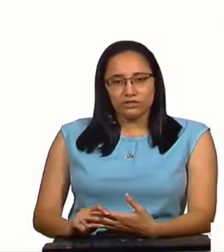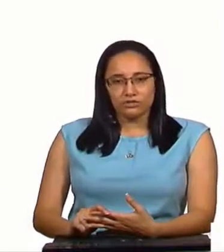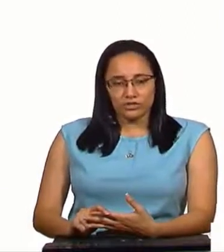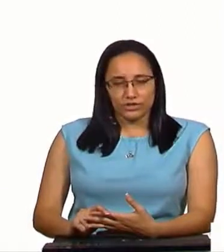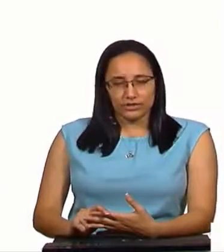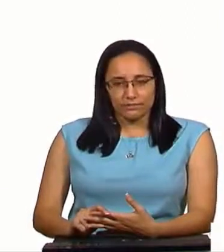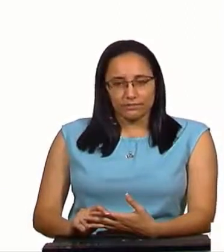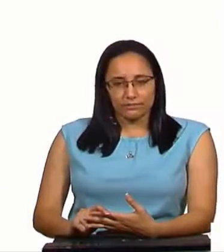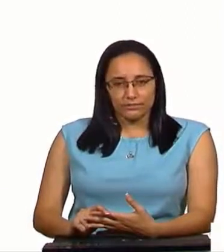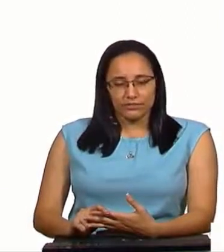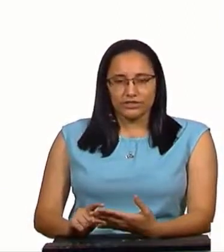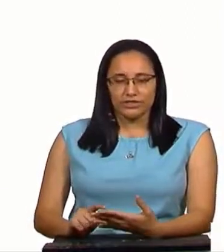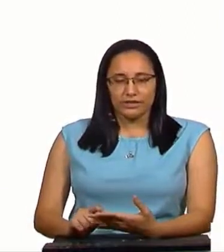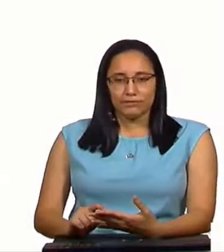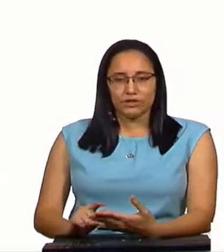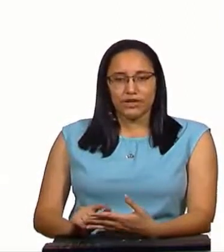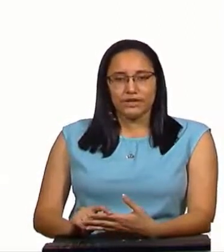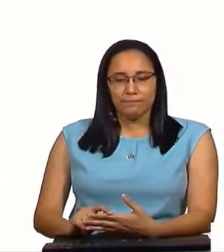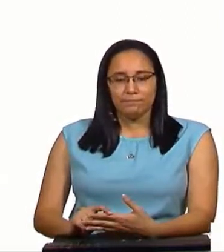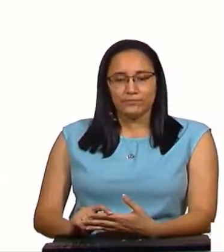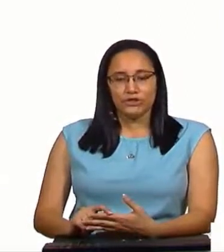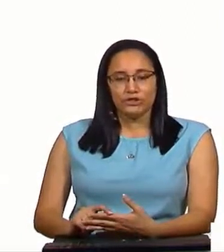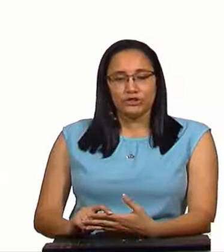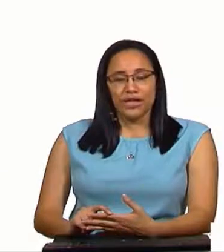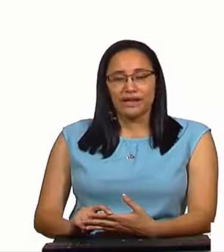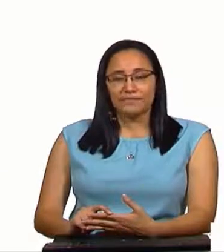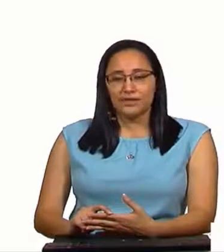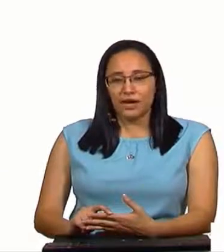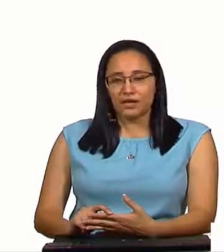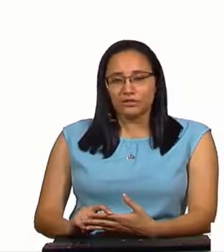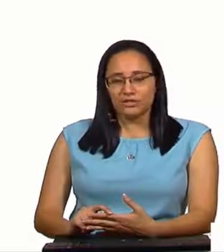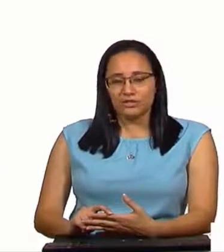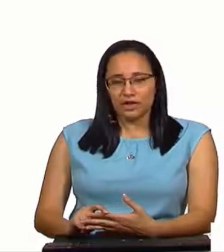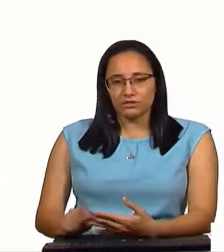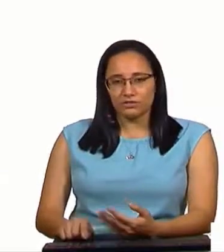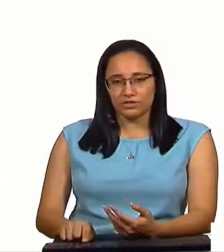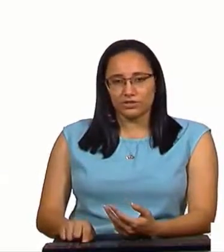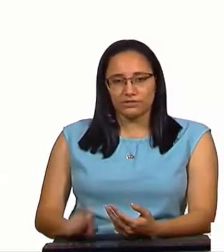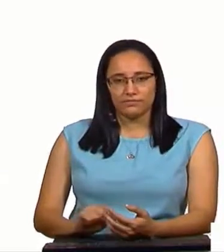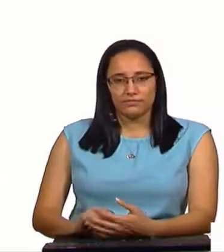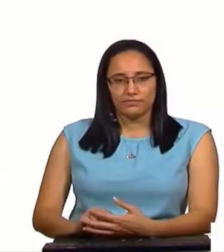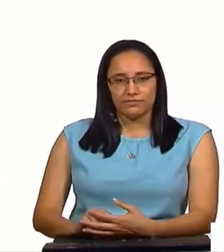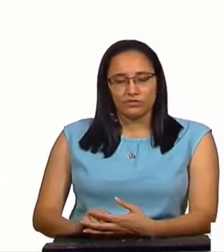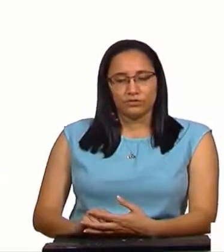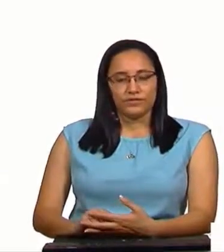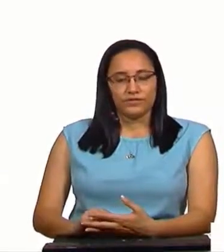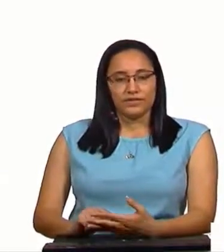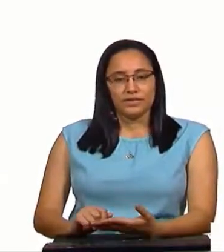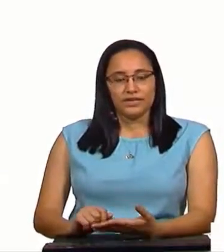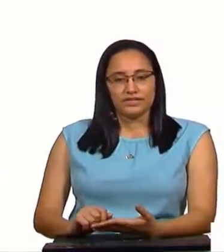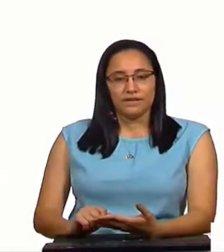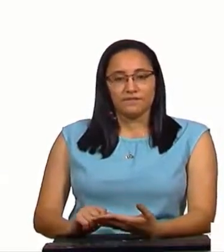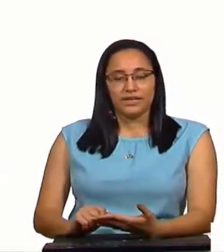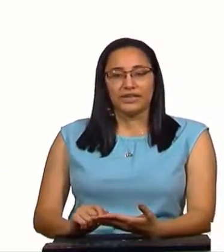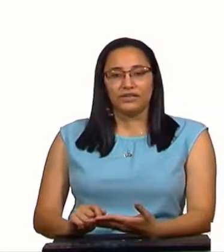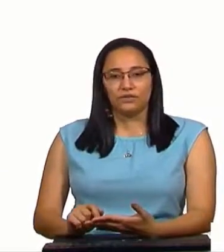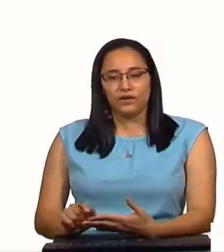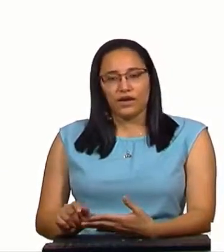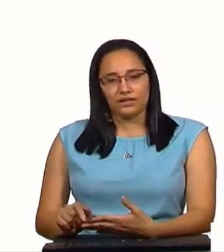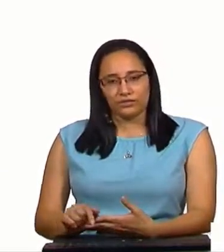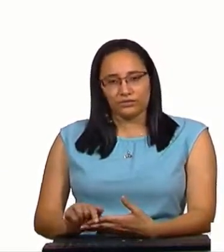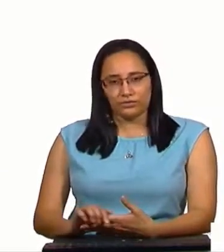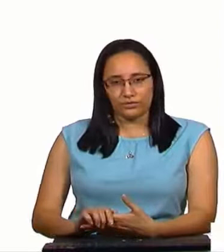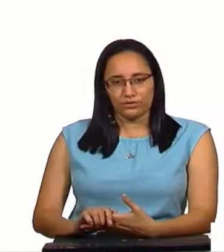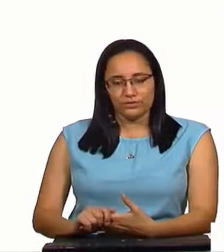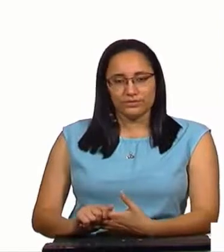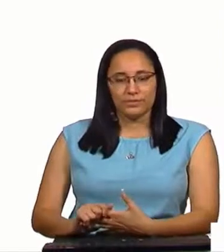the doctors. Entonces tenemos ahí, you should have gone to the doctors. Tú deberías haber ido